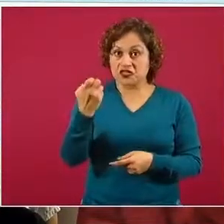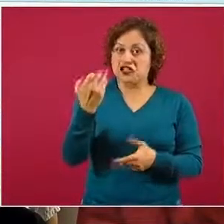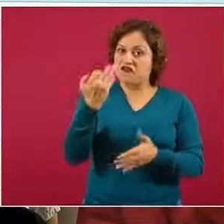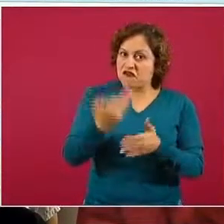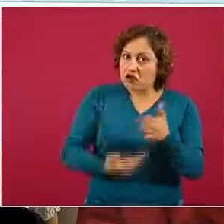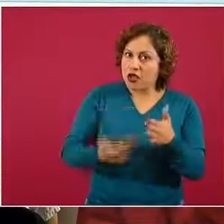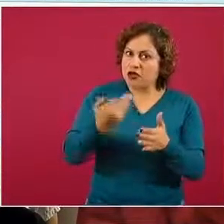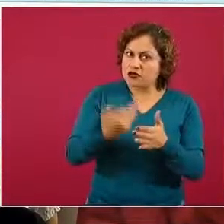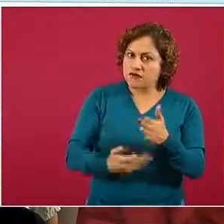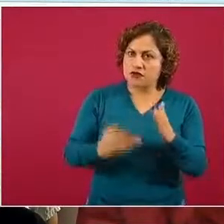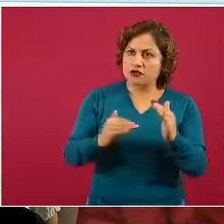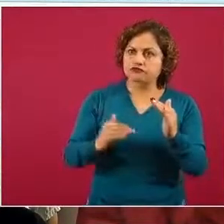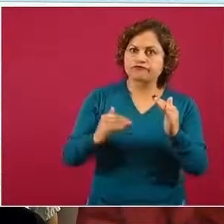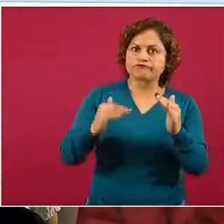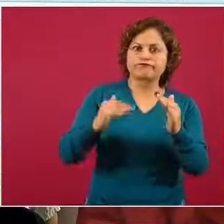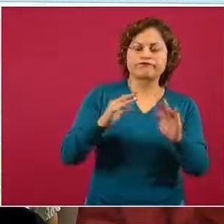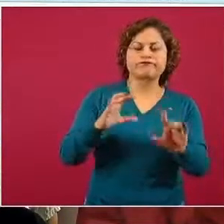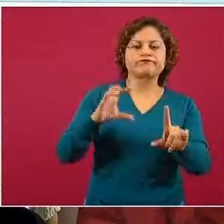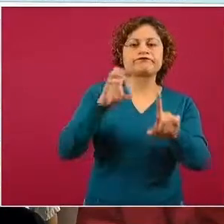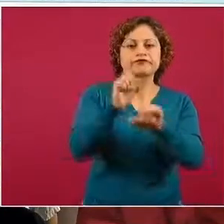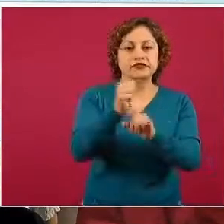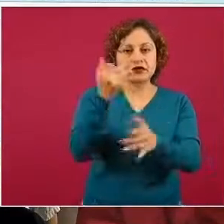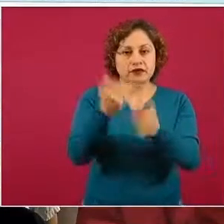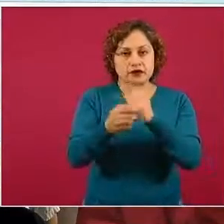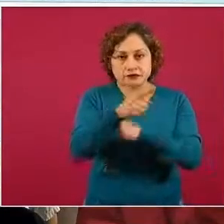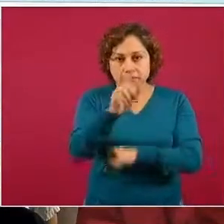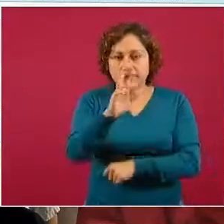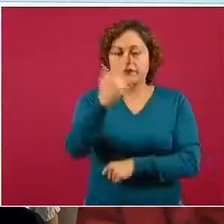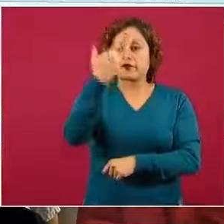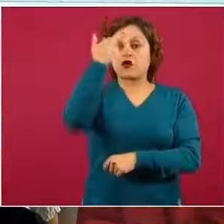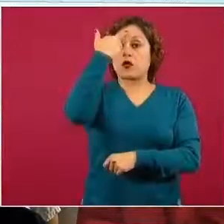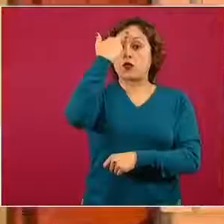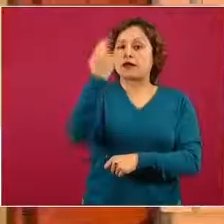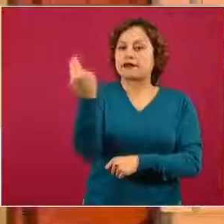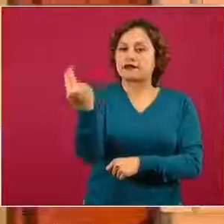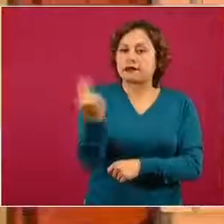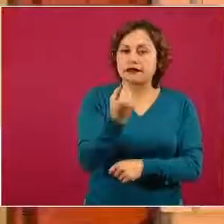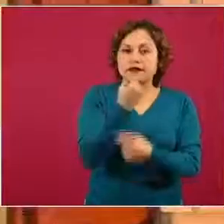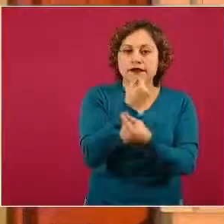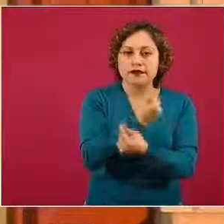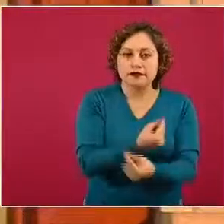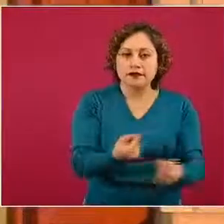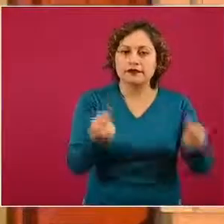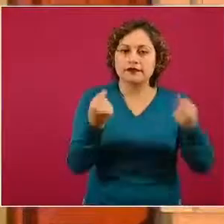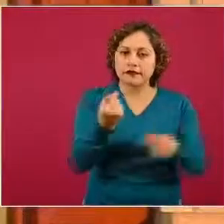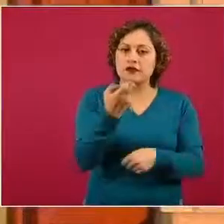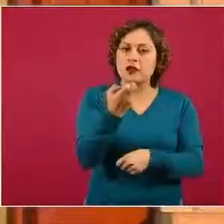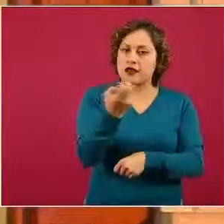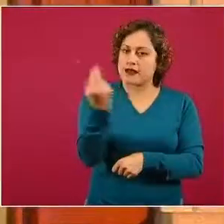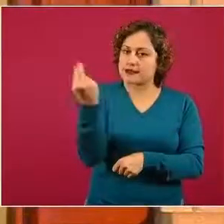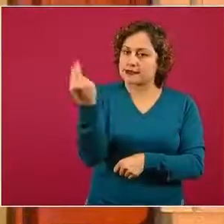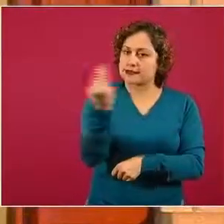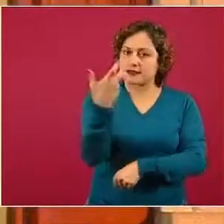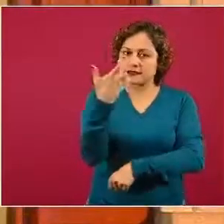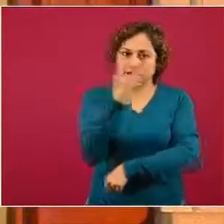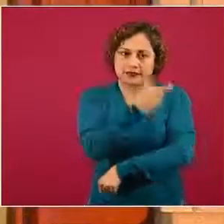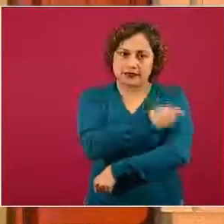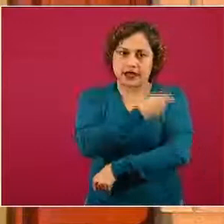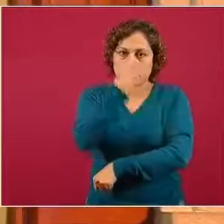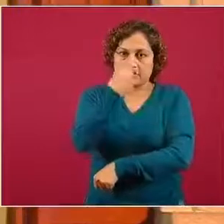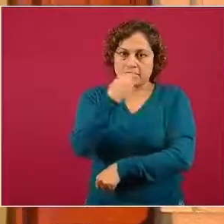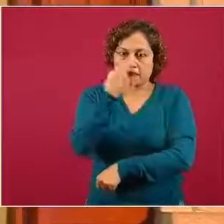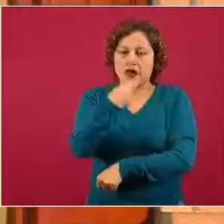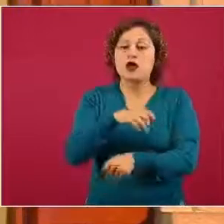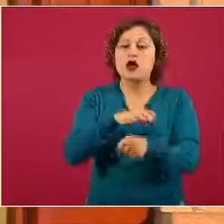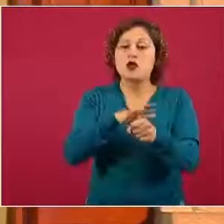en la cobertura. No los olvidemos, ellos también para efectos de influenza son un grupo de riesgo, menores de 5